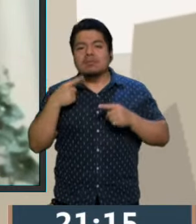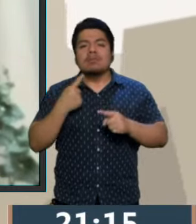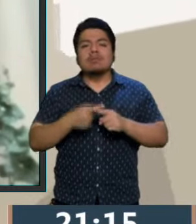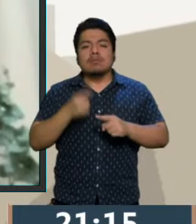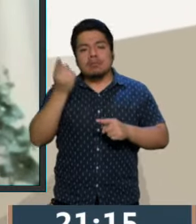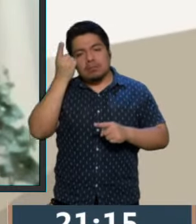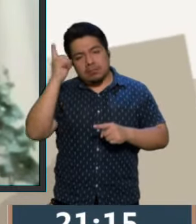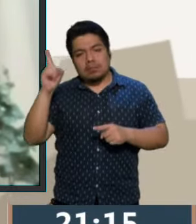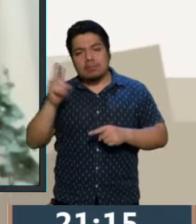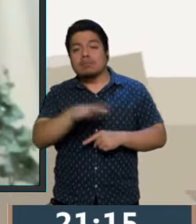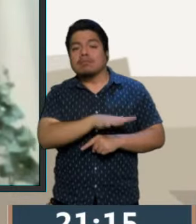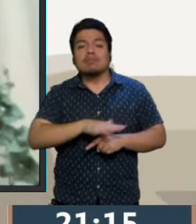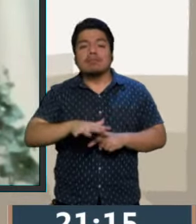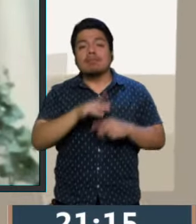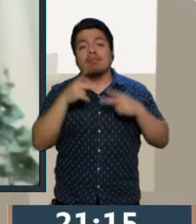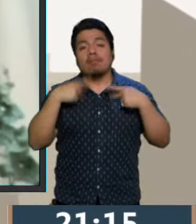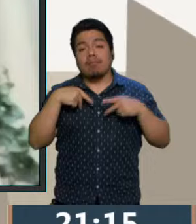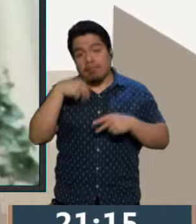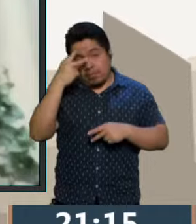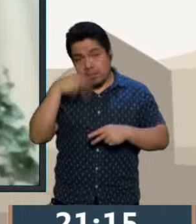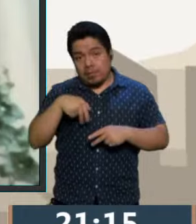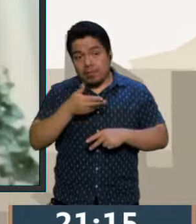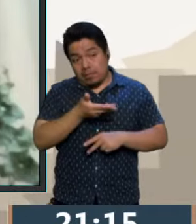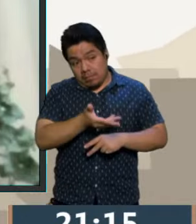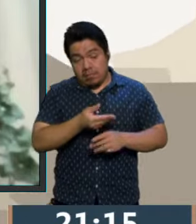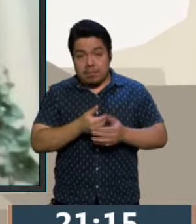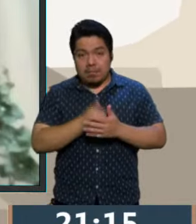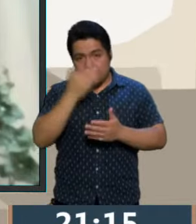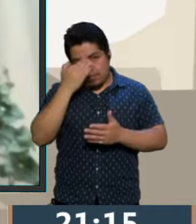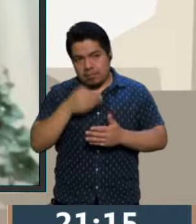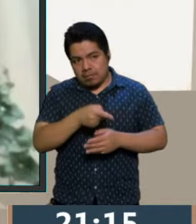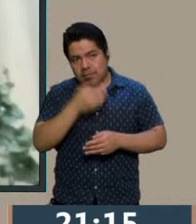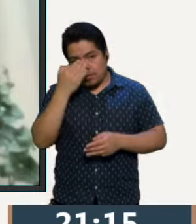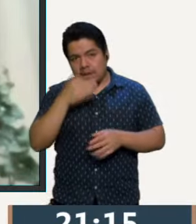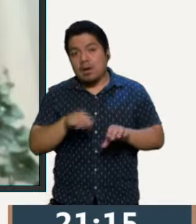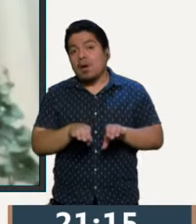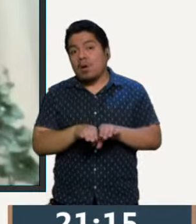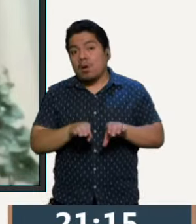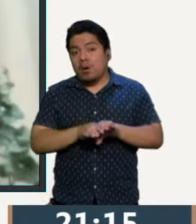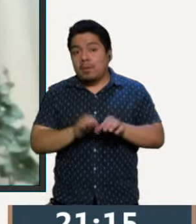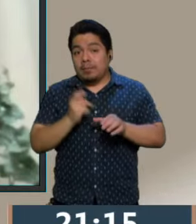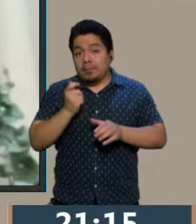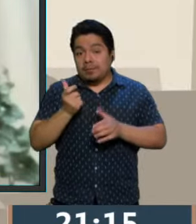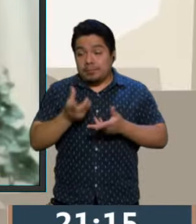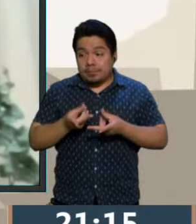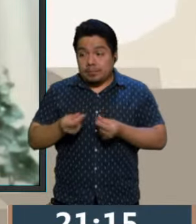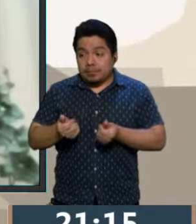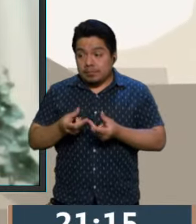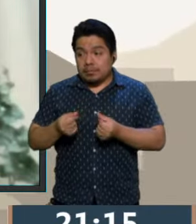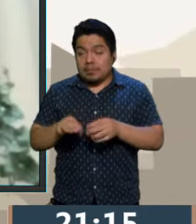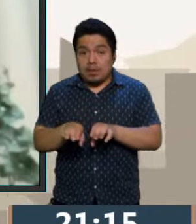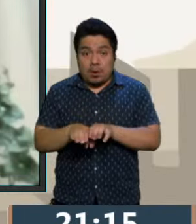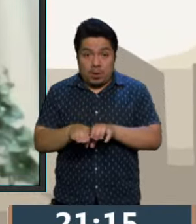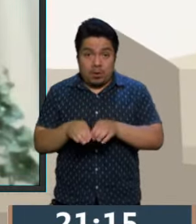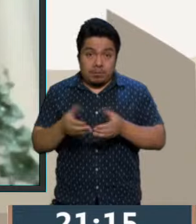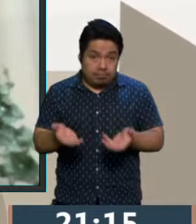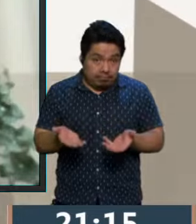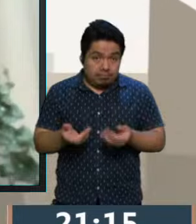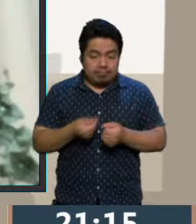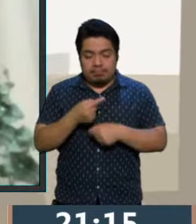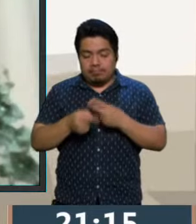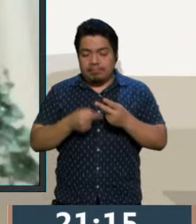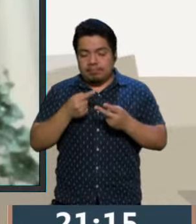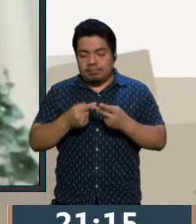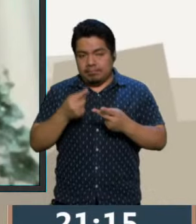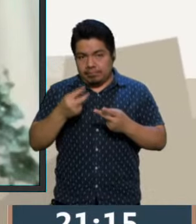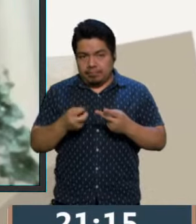México y el pueblo de México tiene derecho a saber cómo se gasta este dinero. Y segundo, porque se